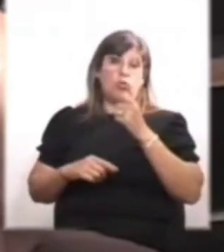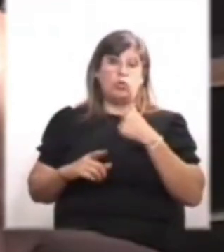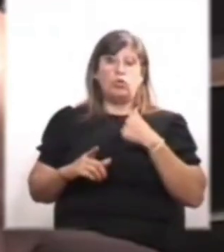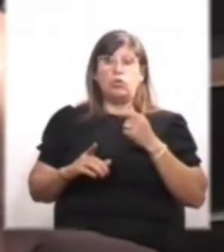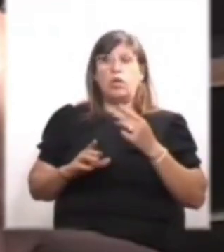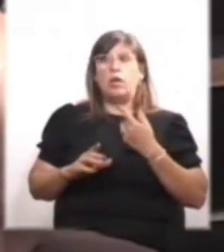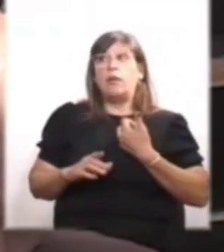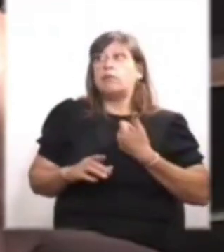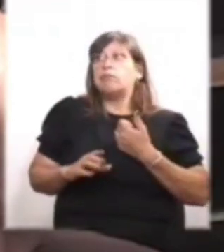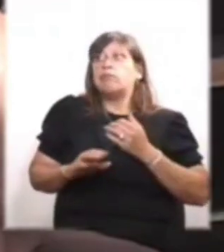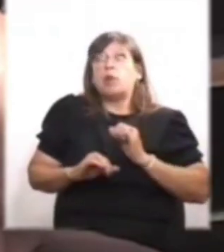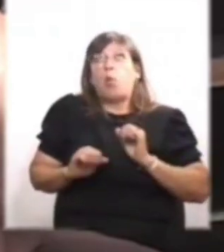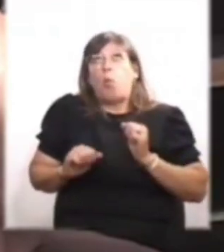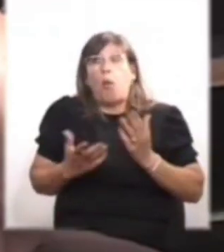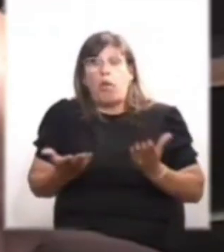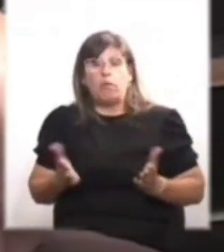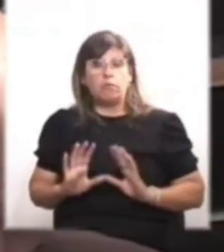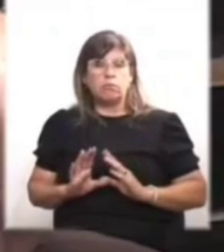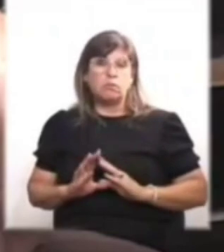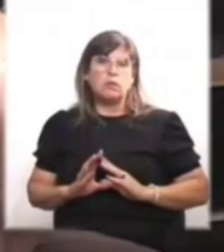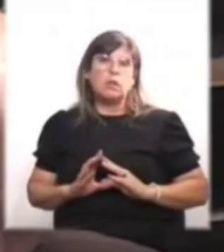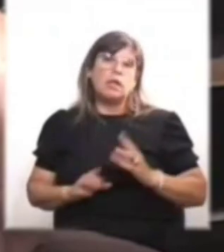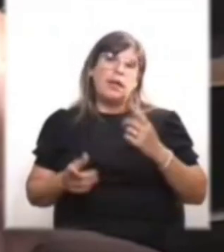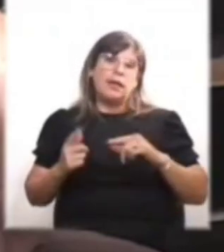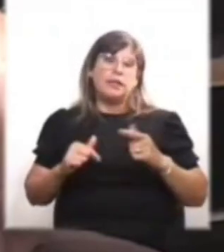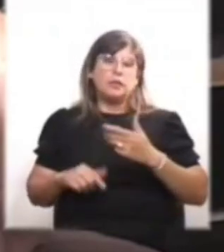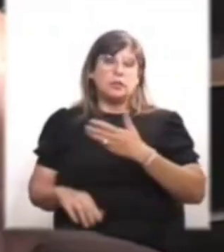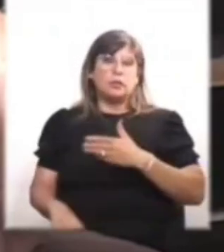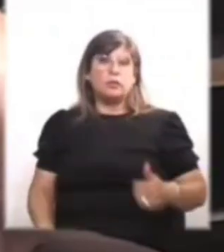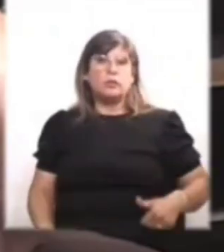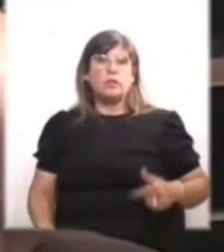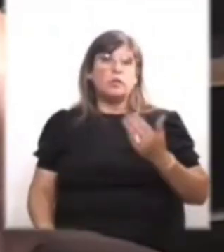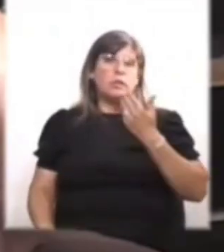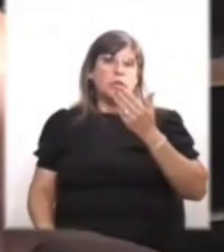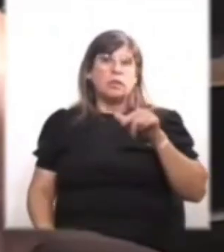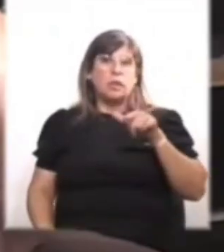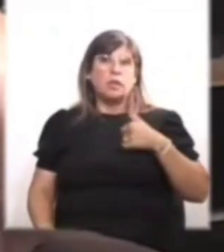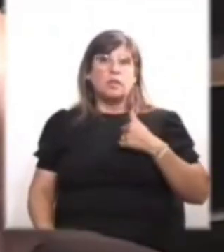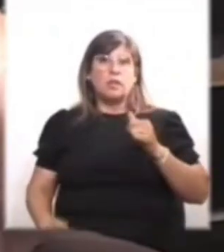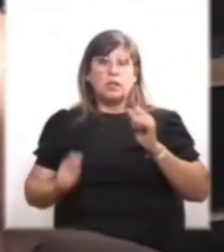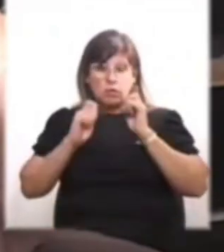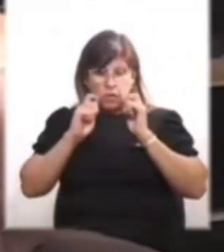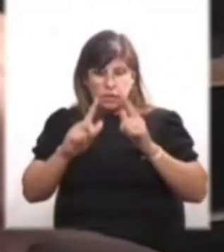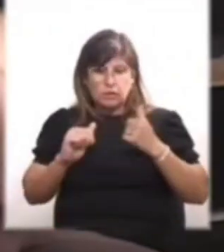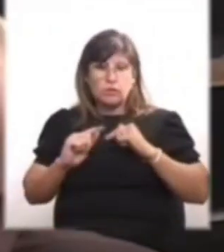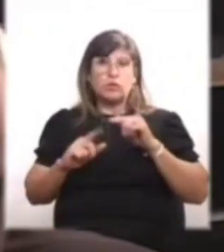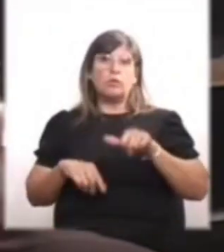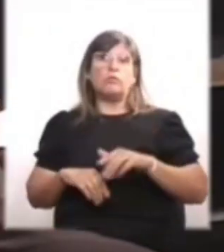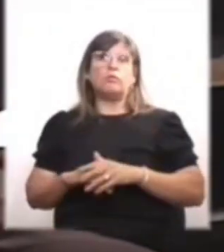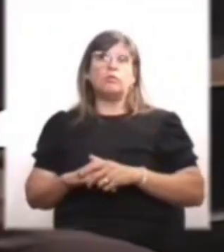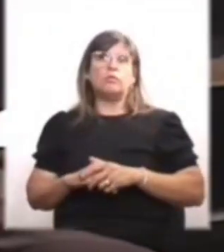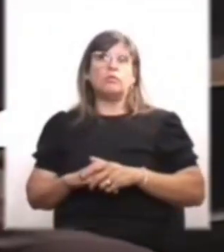como podamos. Por lo tanto, señor presidente, le agradezco la atención que me